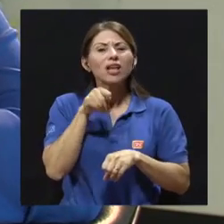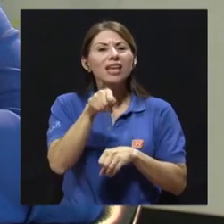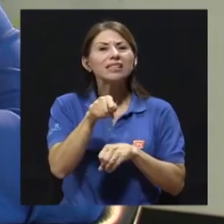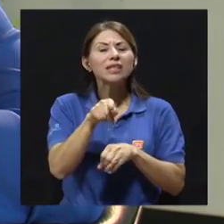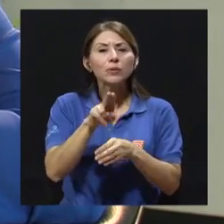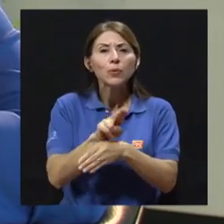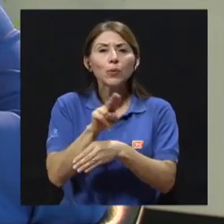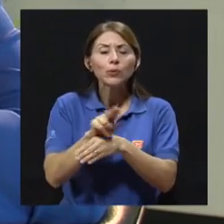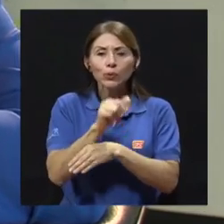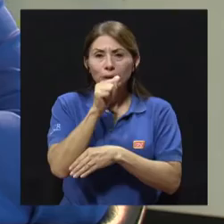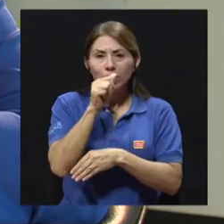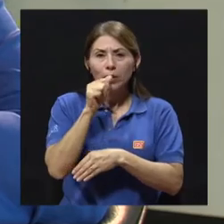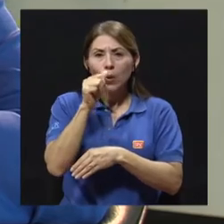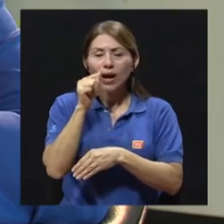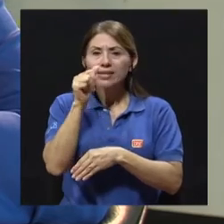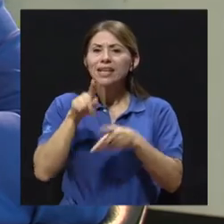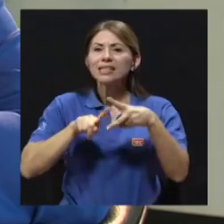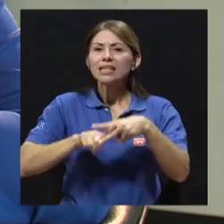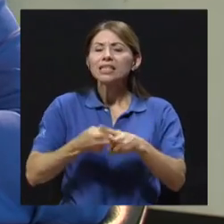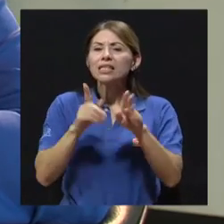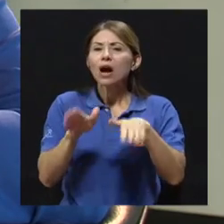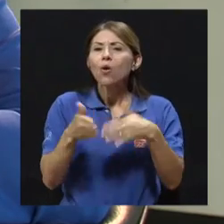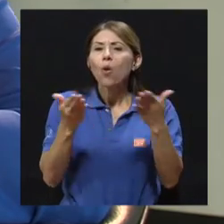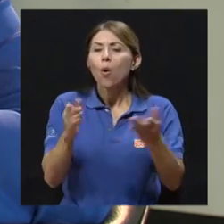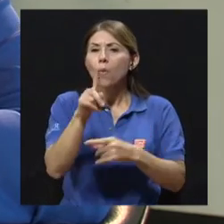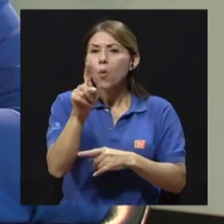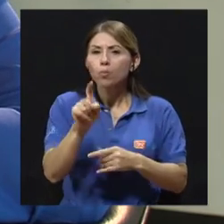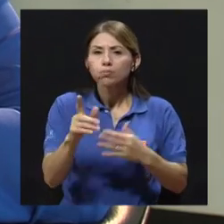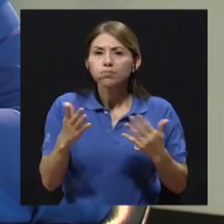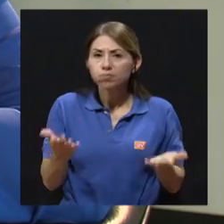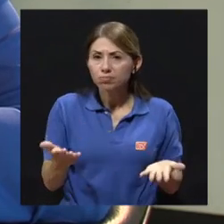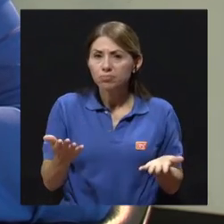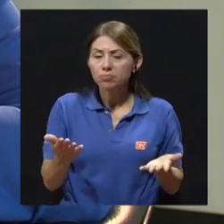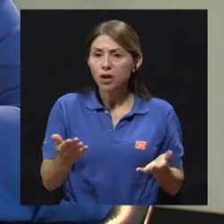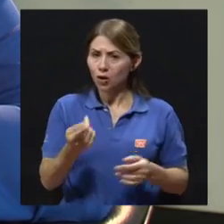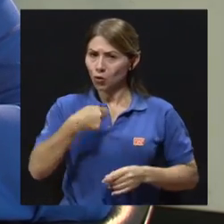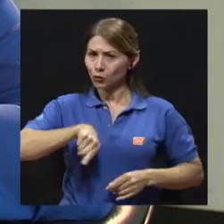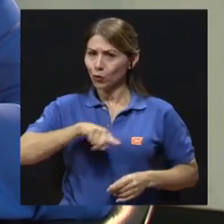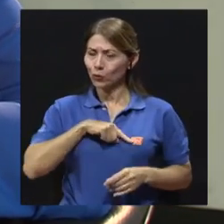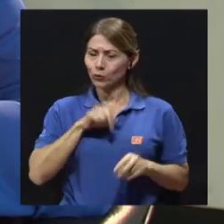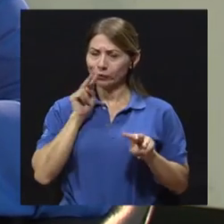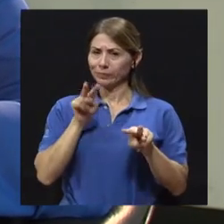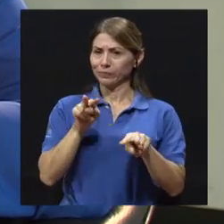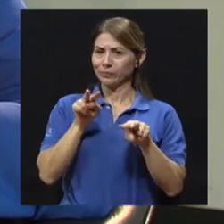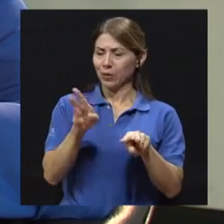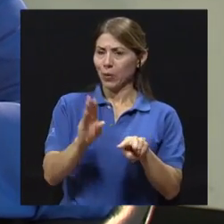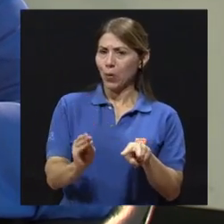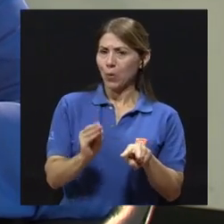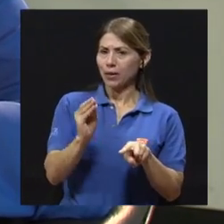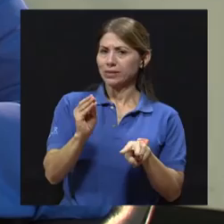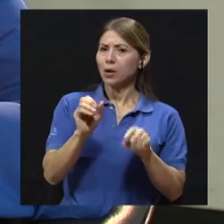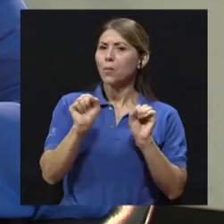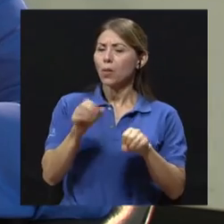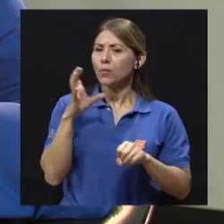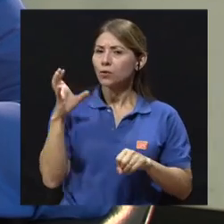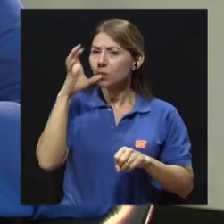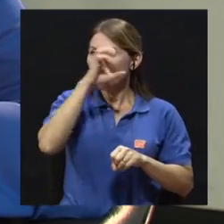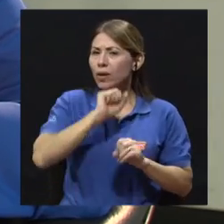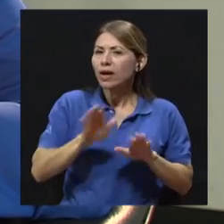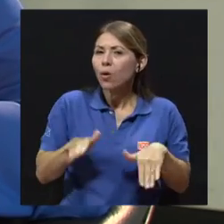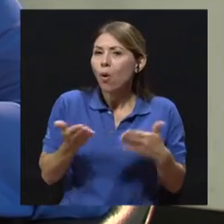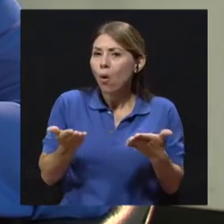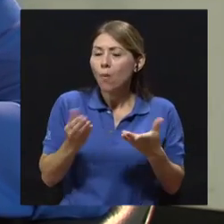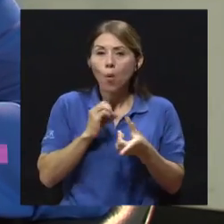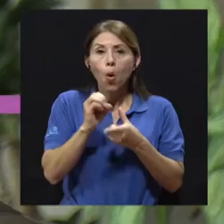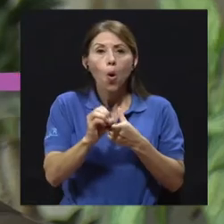consumo de drogas. ¿Existe algún parámetro o bien señales que podríamos detectar desde nuestro hogar o bien desde centros